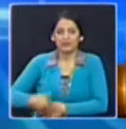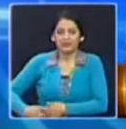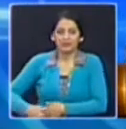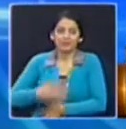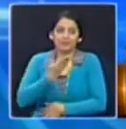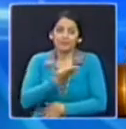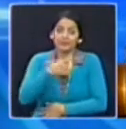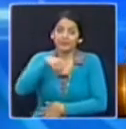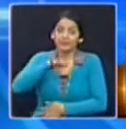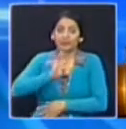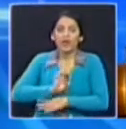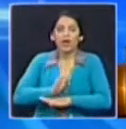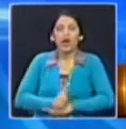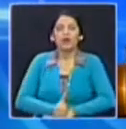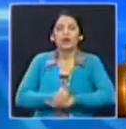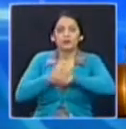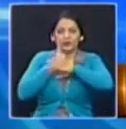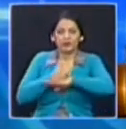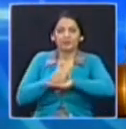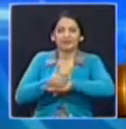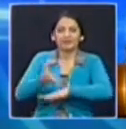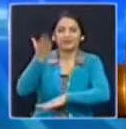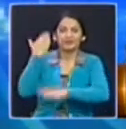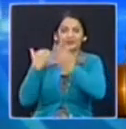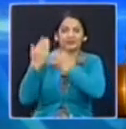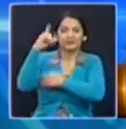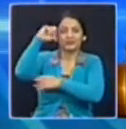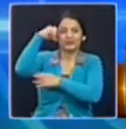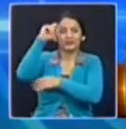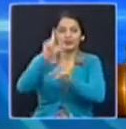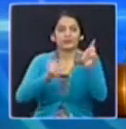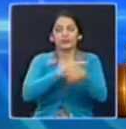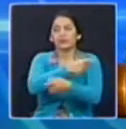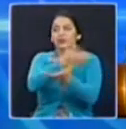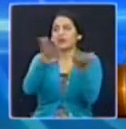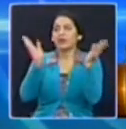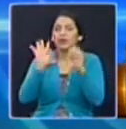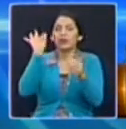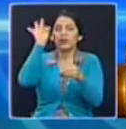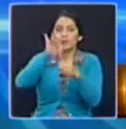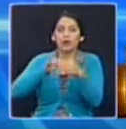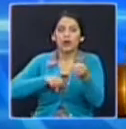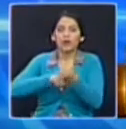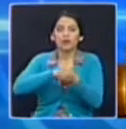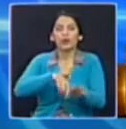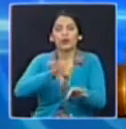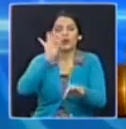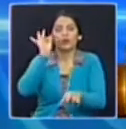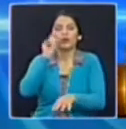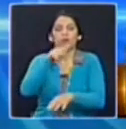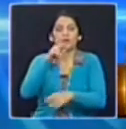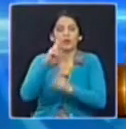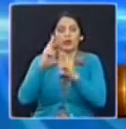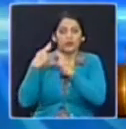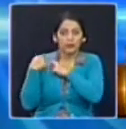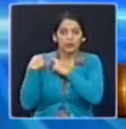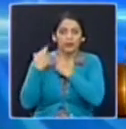de elección popular, en donde intermedia la voluntad de la gente, es importante tomar